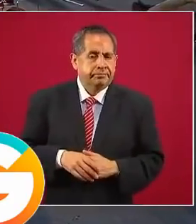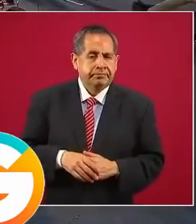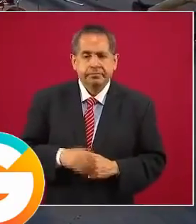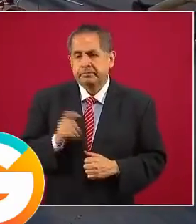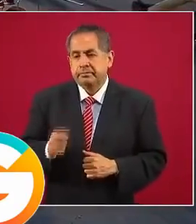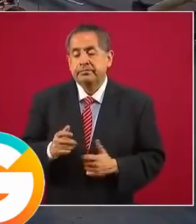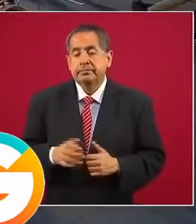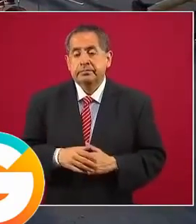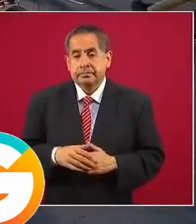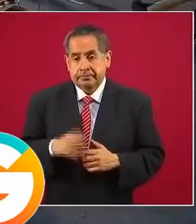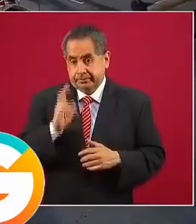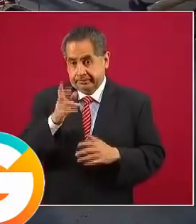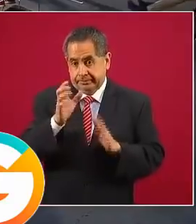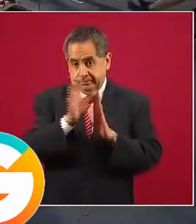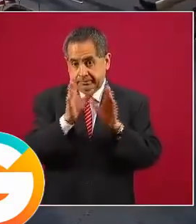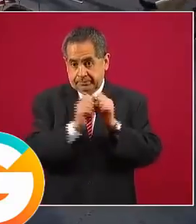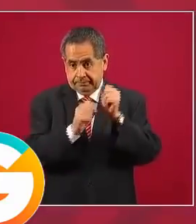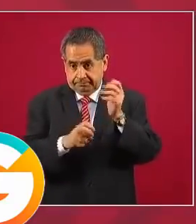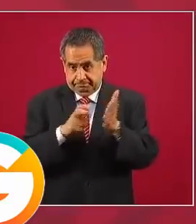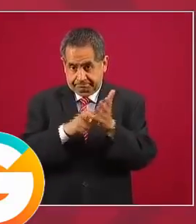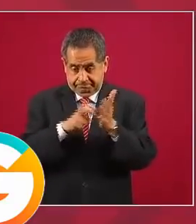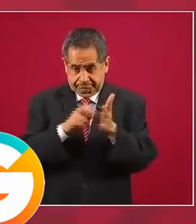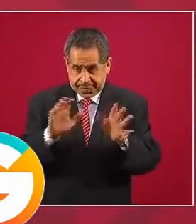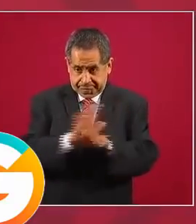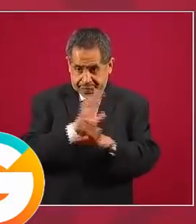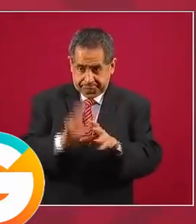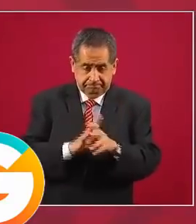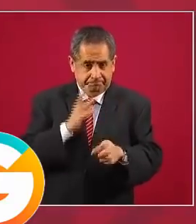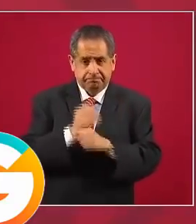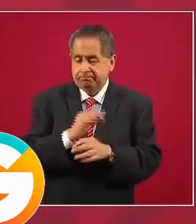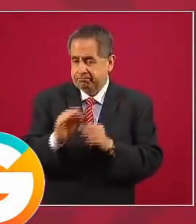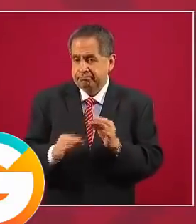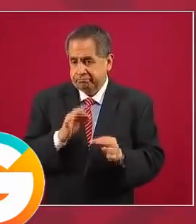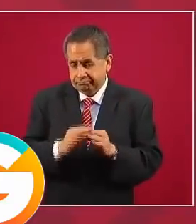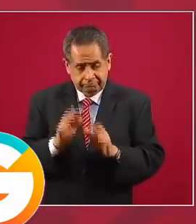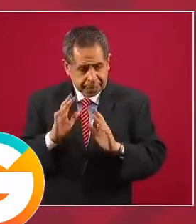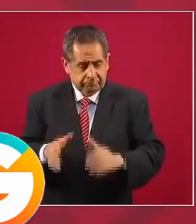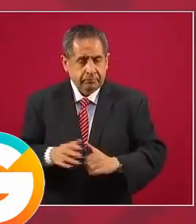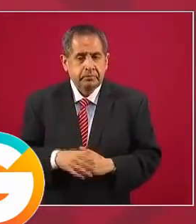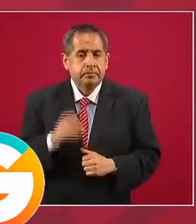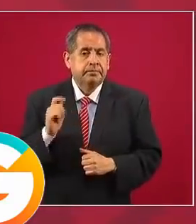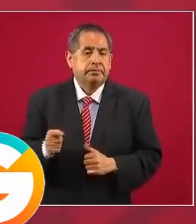empezando porque se reformó la Constitución, no se permitía